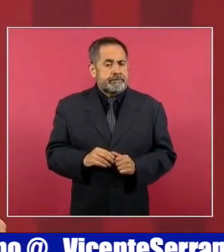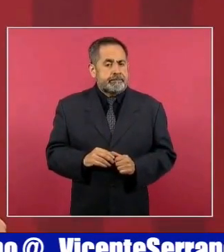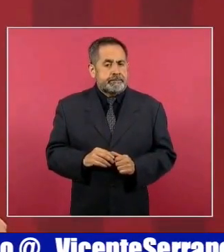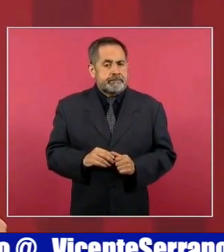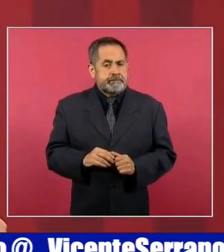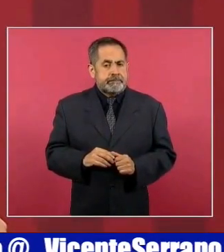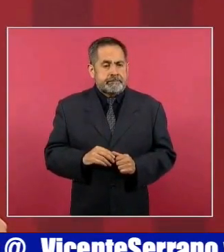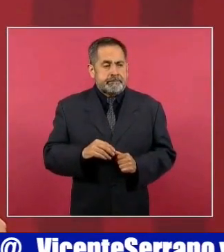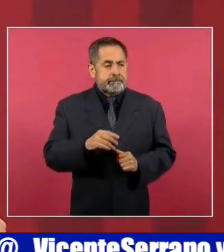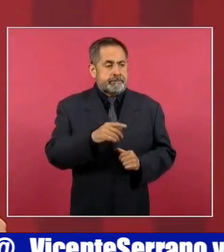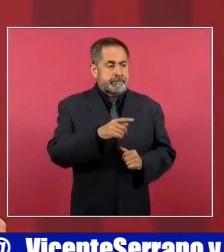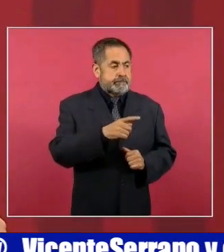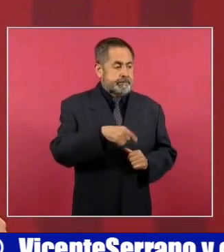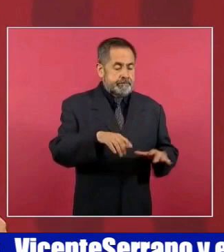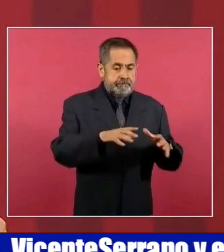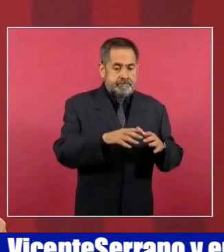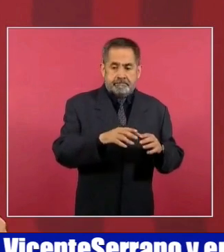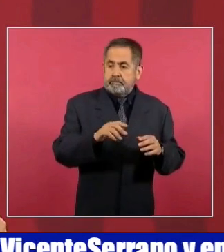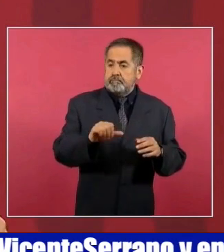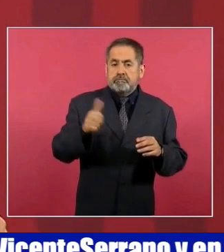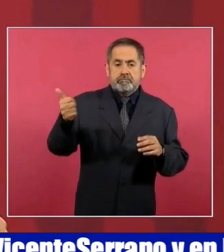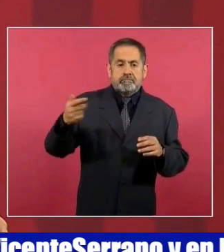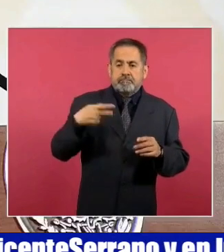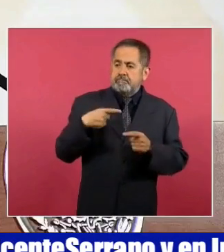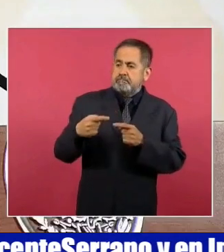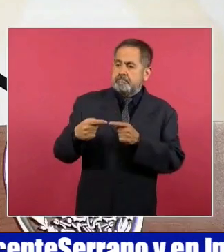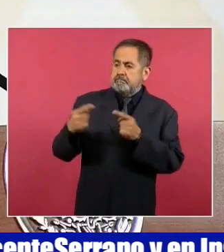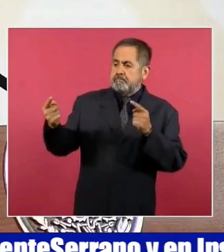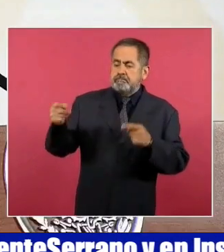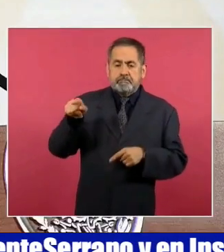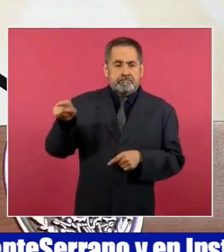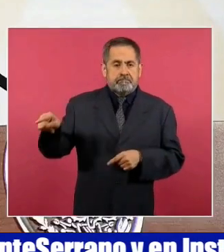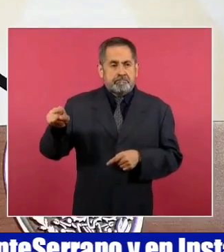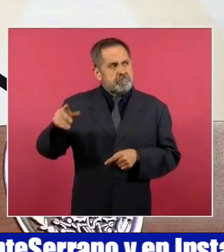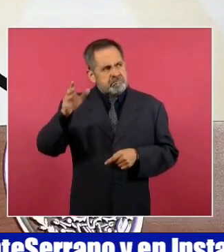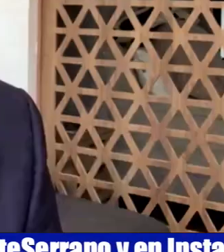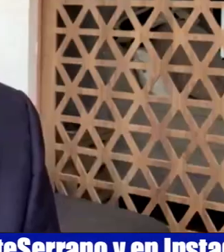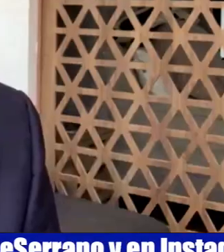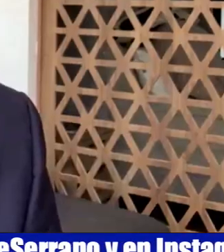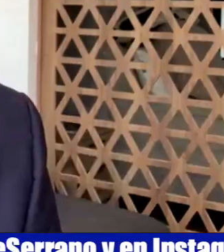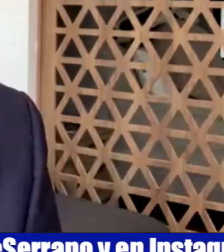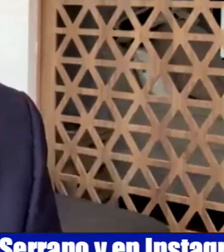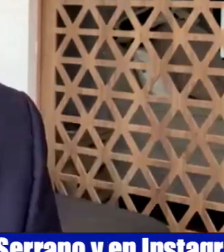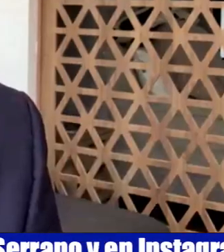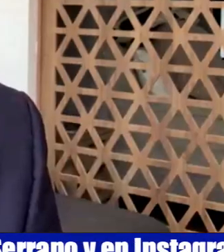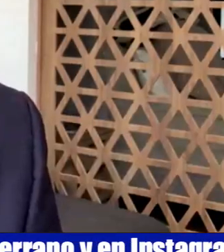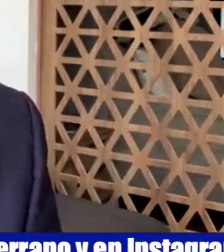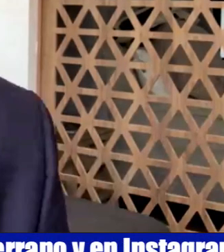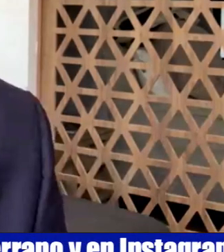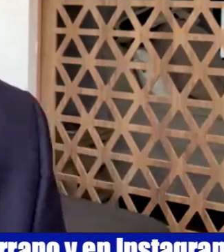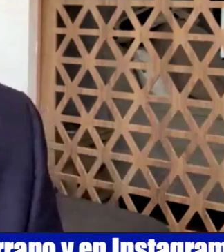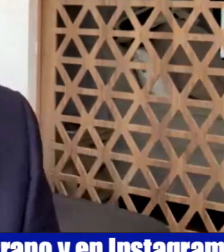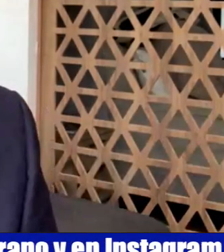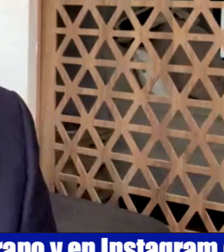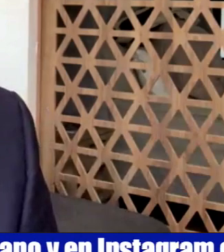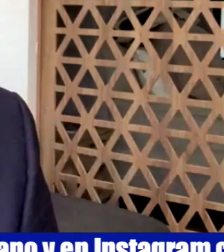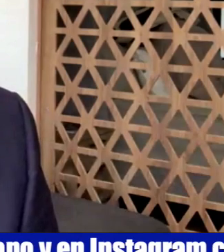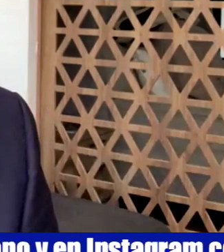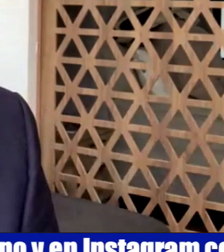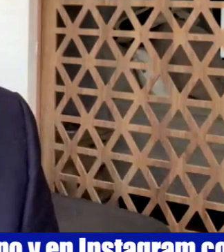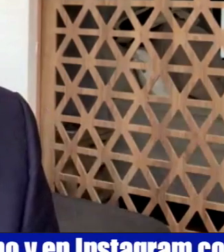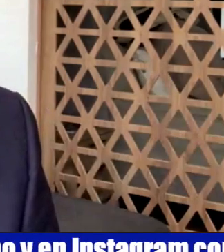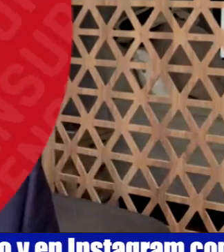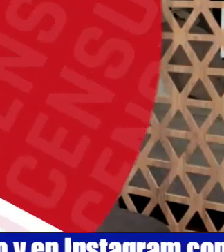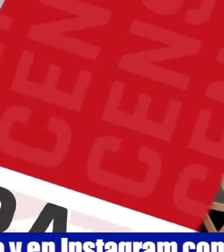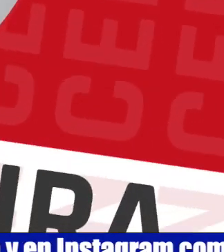de última hora. Último punto, que retira el proyecto el ministro Aguilar. Esto fue lo que dijo el